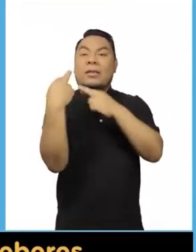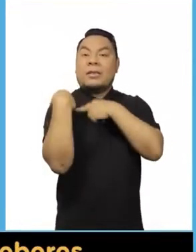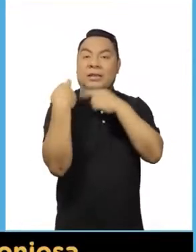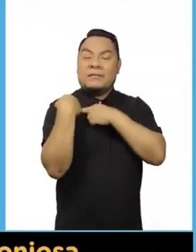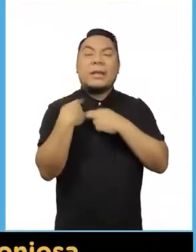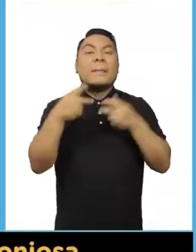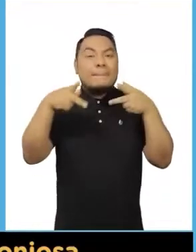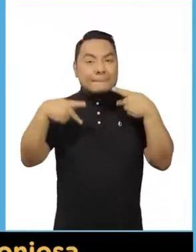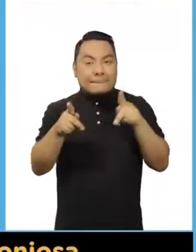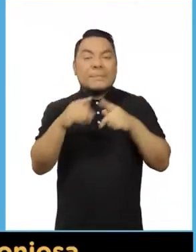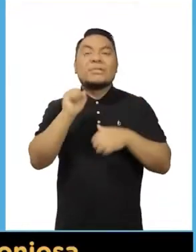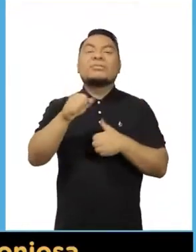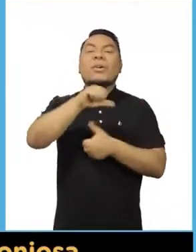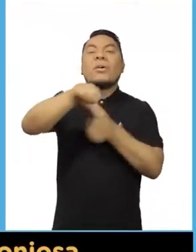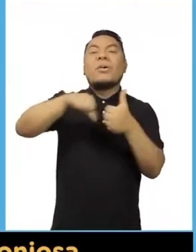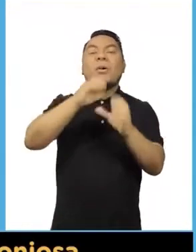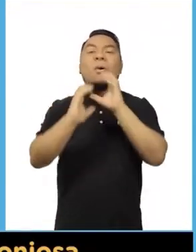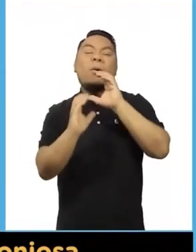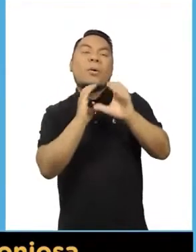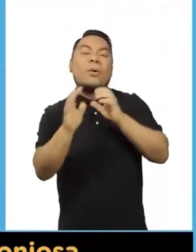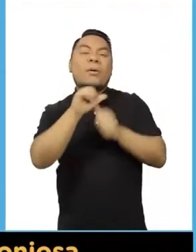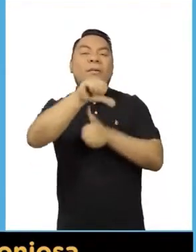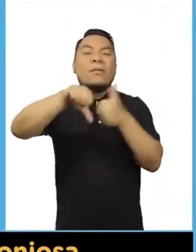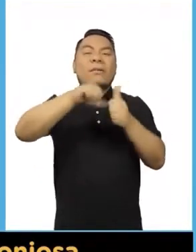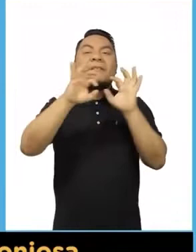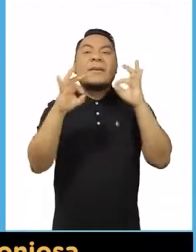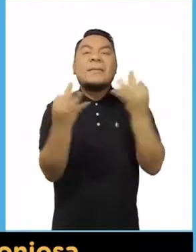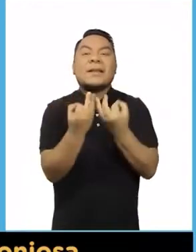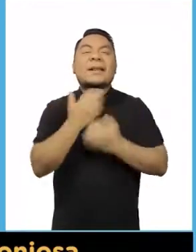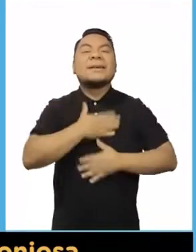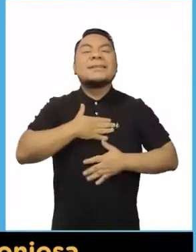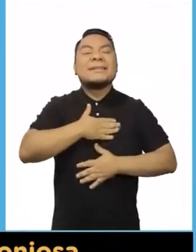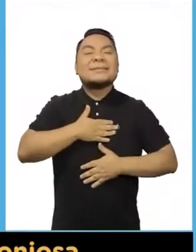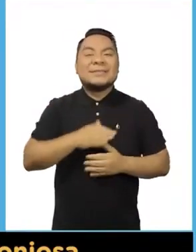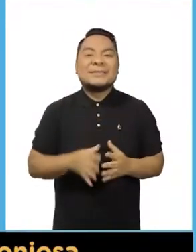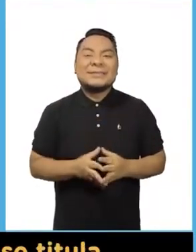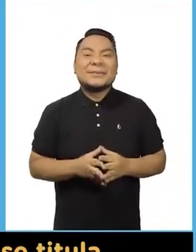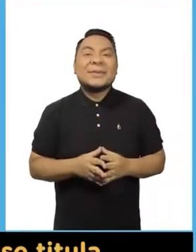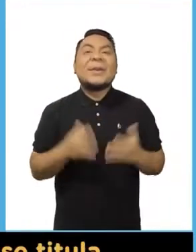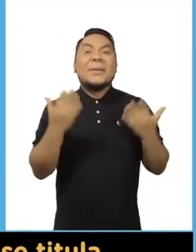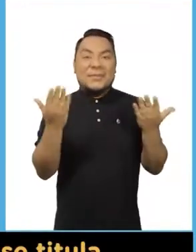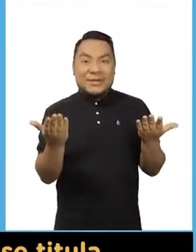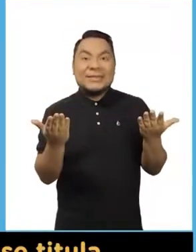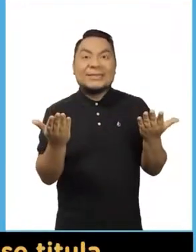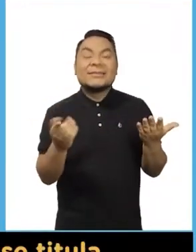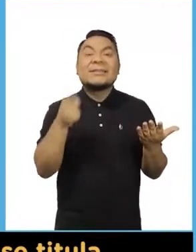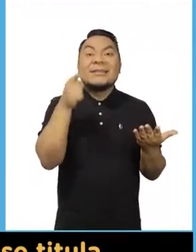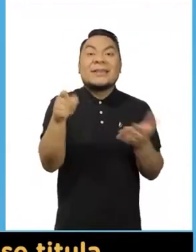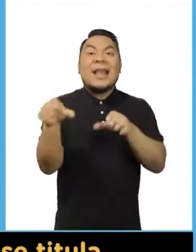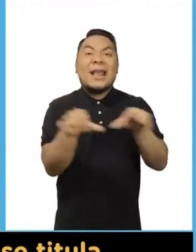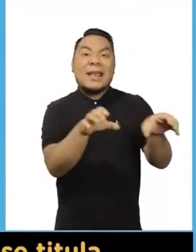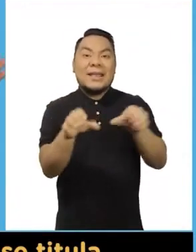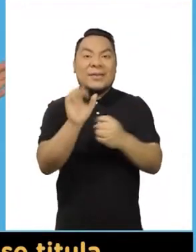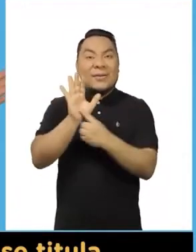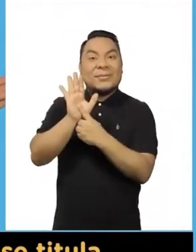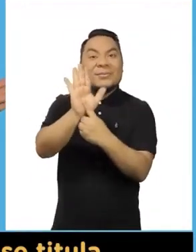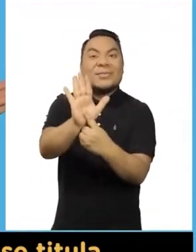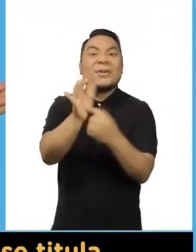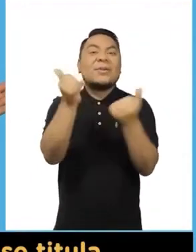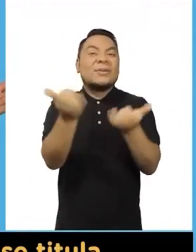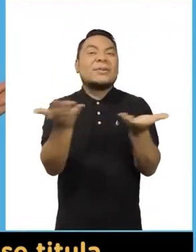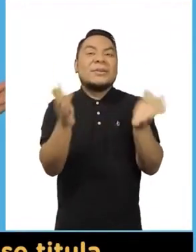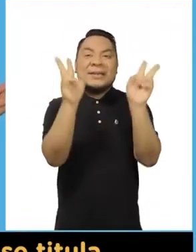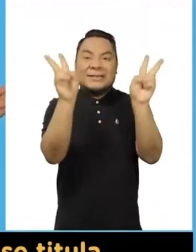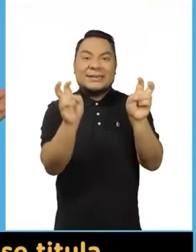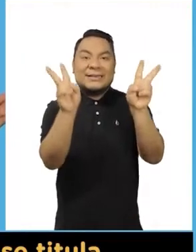los deberes permitirá una convivencia familiar armoniosa. Por eso, la actividad que hoy les